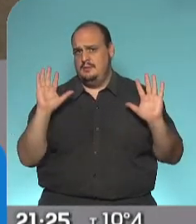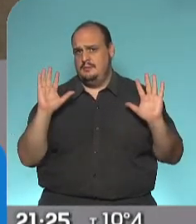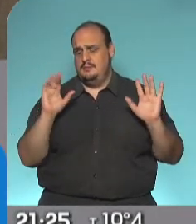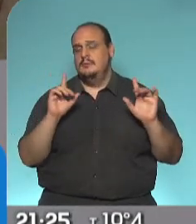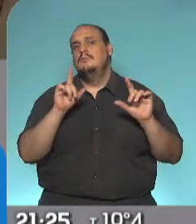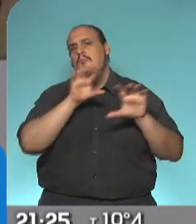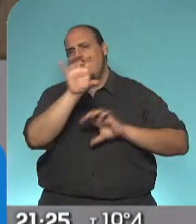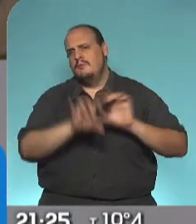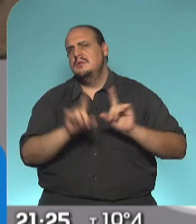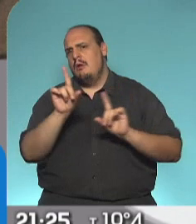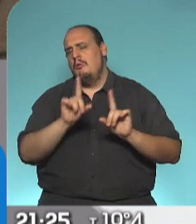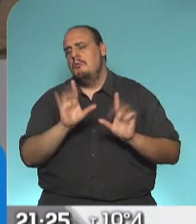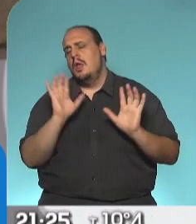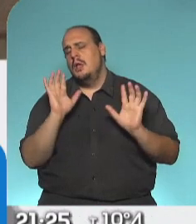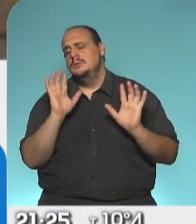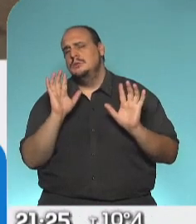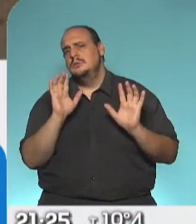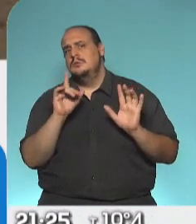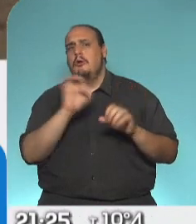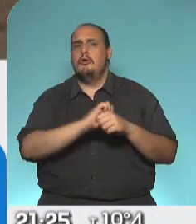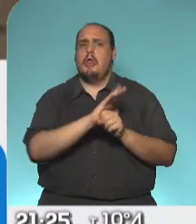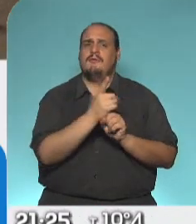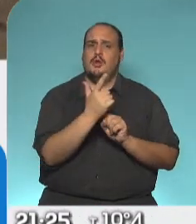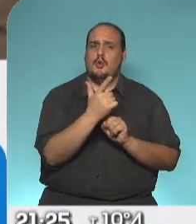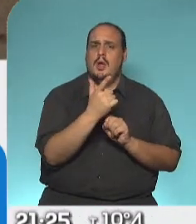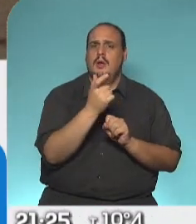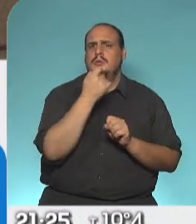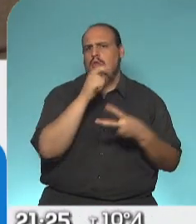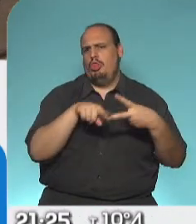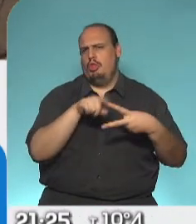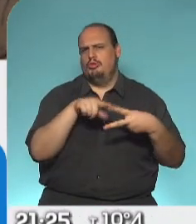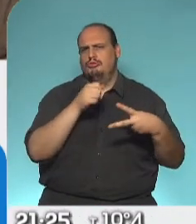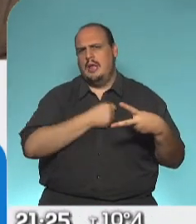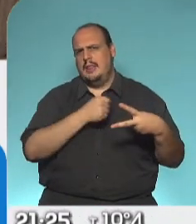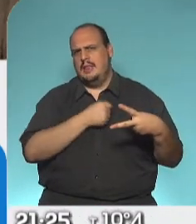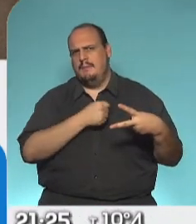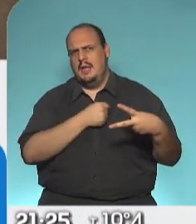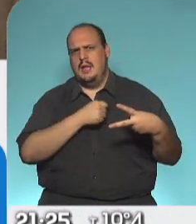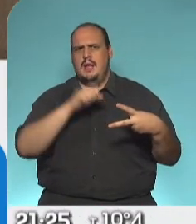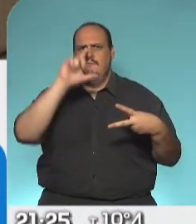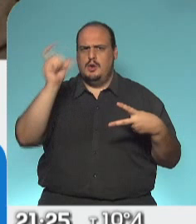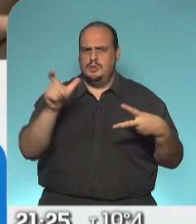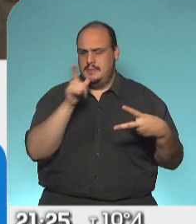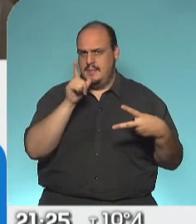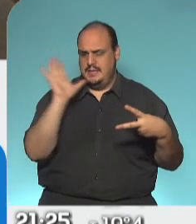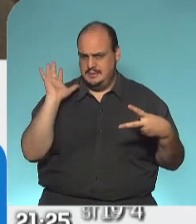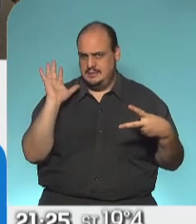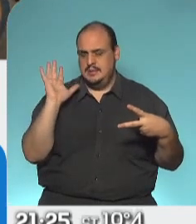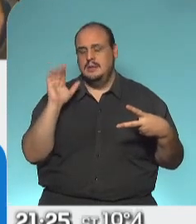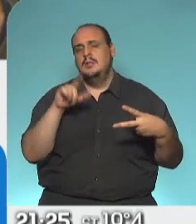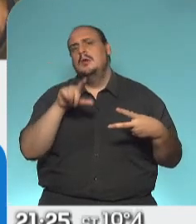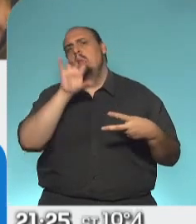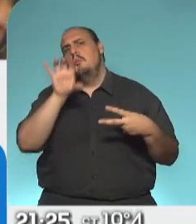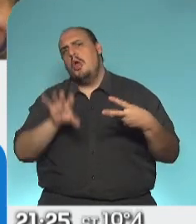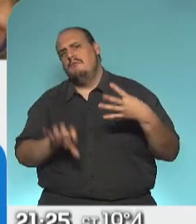algunas provincias donde prácticamente o no hay casos como son algunas creo que solamente dos provincias si no me equivoco catamarca y formosa después otra provisión